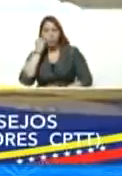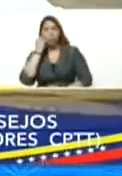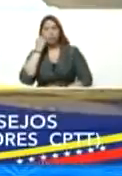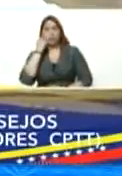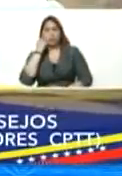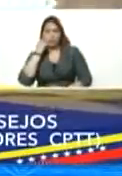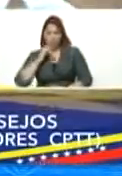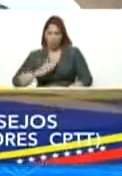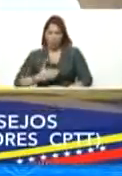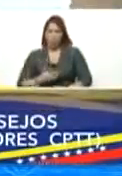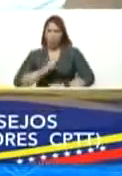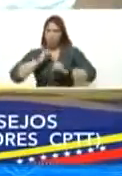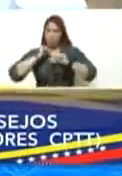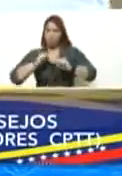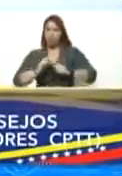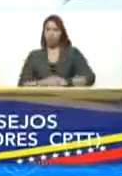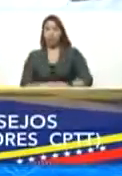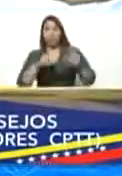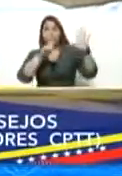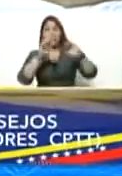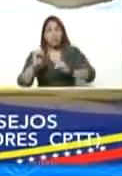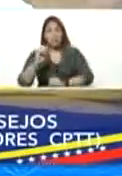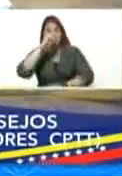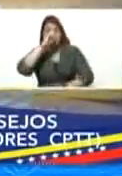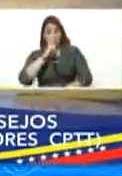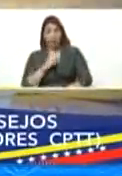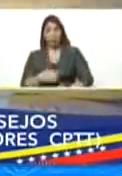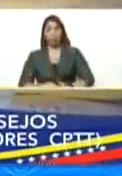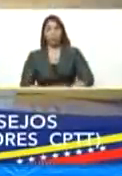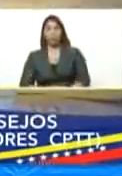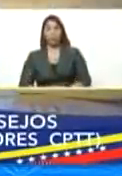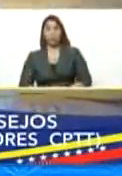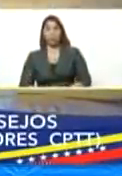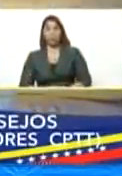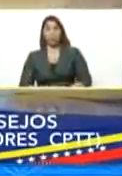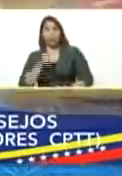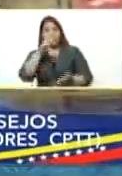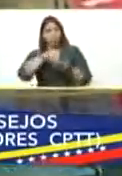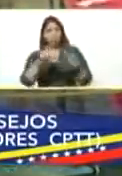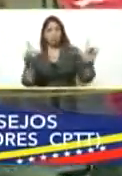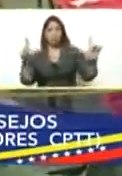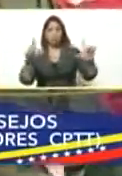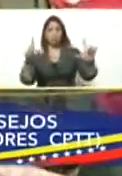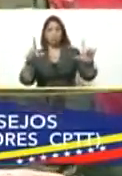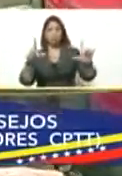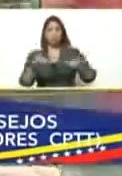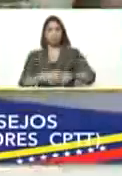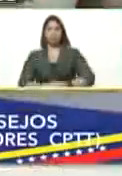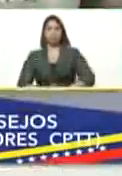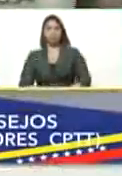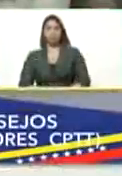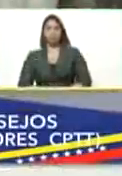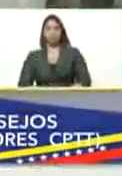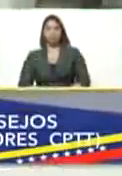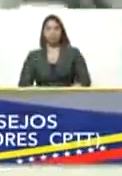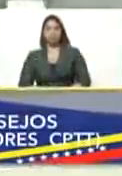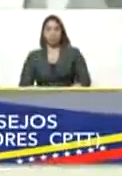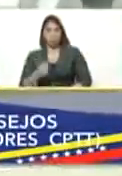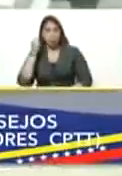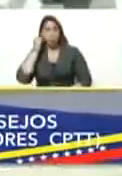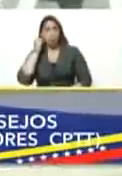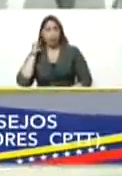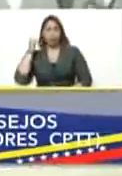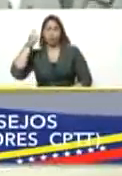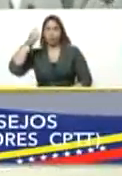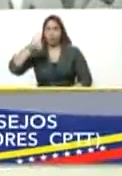legendaria. 60 años el de presencia en la televisión, por lo menos. Una mujer legendaria.